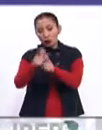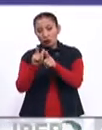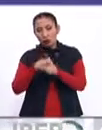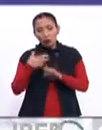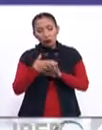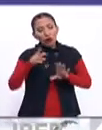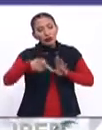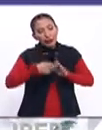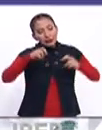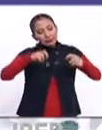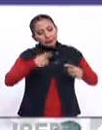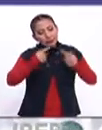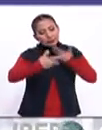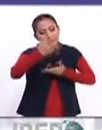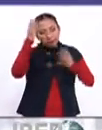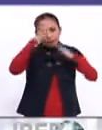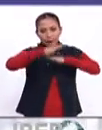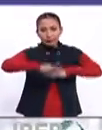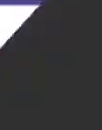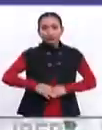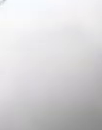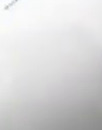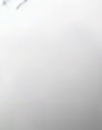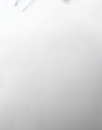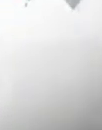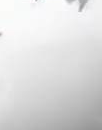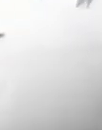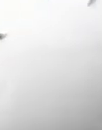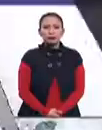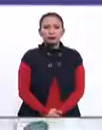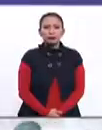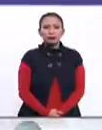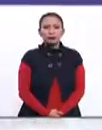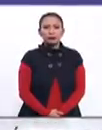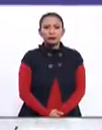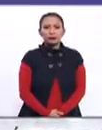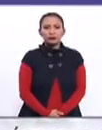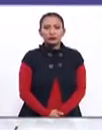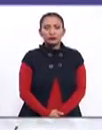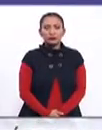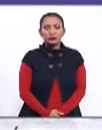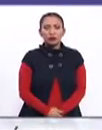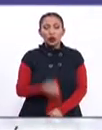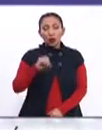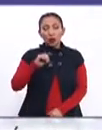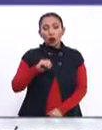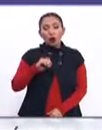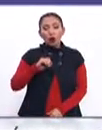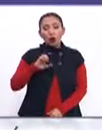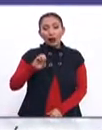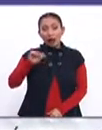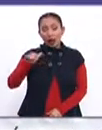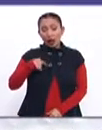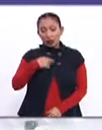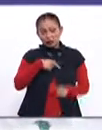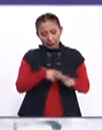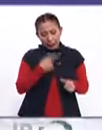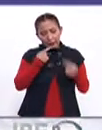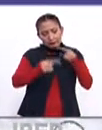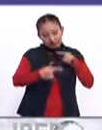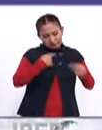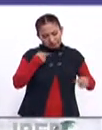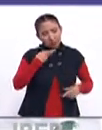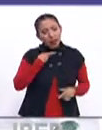oposición a retomar los diálogos de reconciliación. la UE continuará su compromiso diplomático